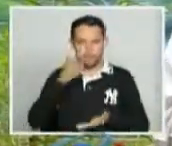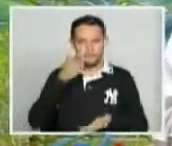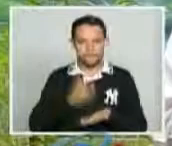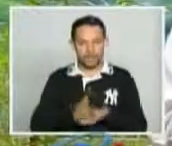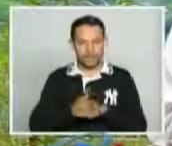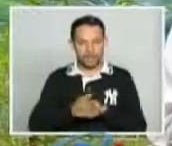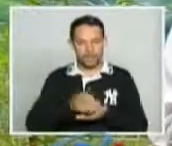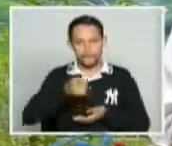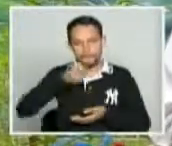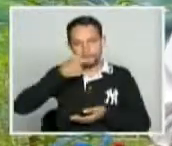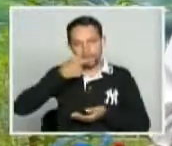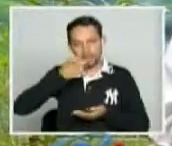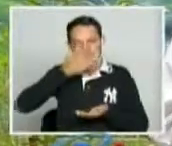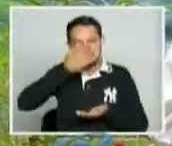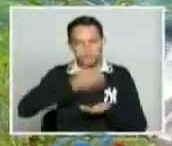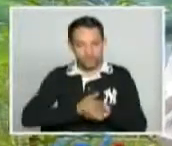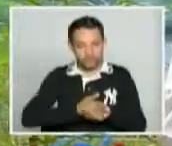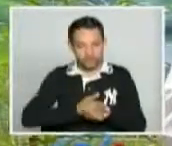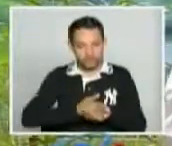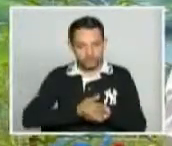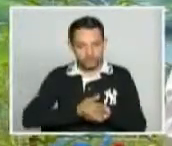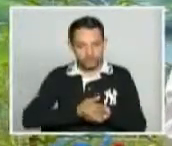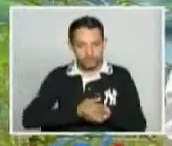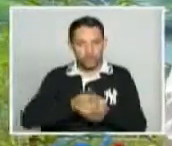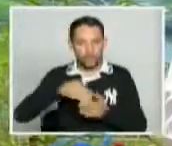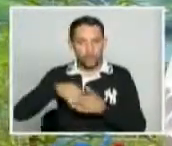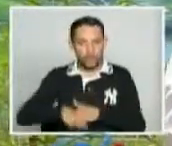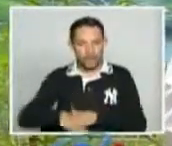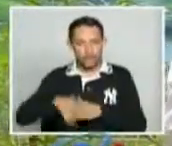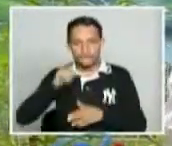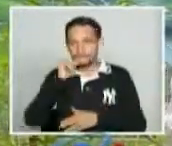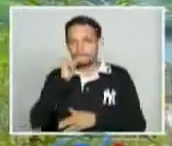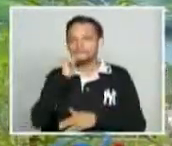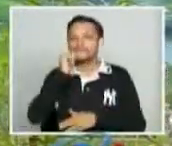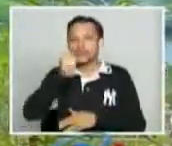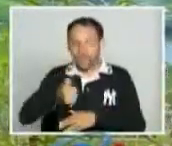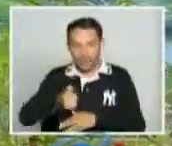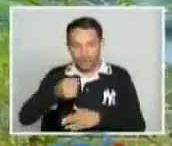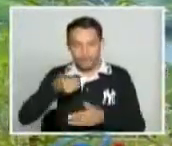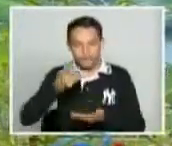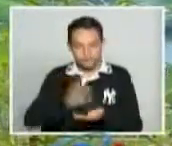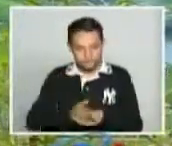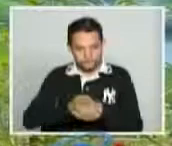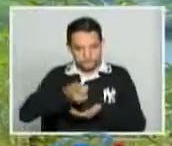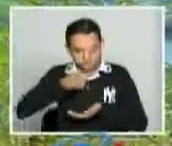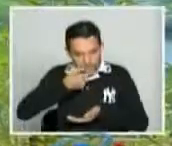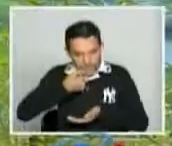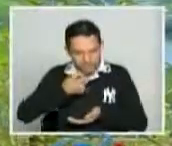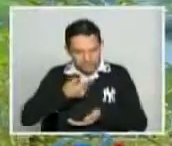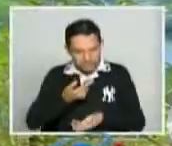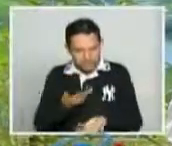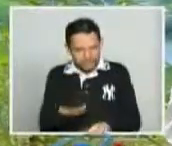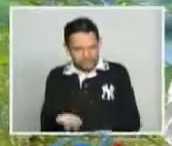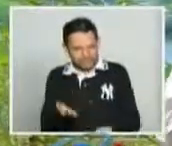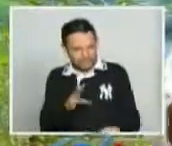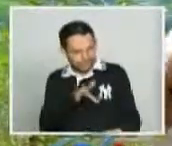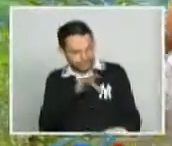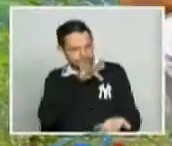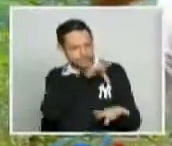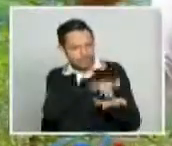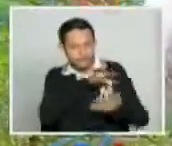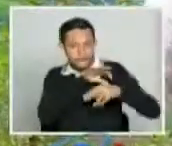me tomo media todos los días y guardo la otra media para el otro día. La persona va a la consulta